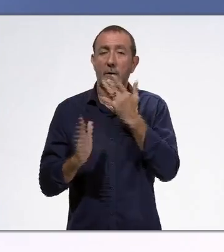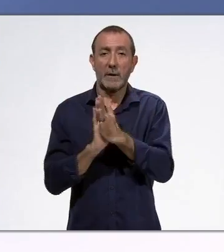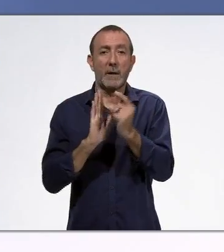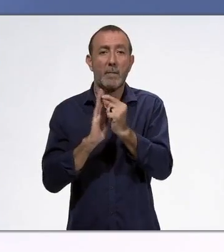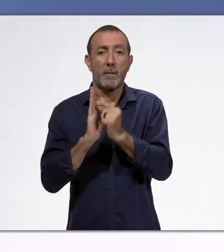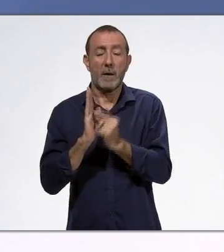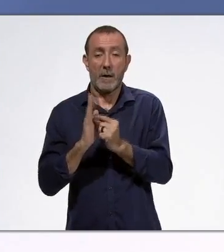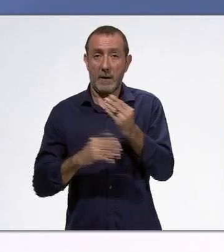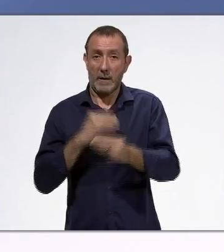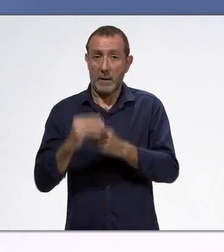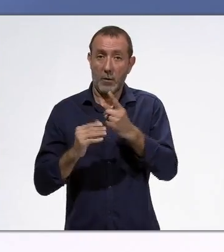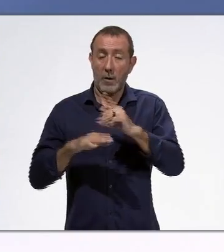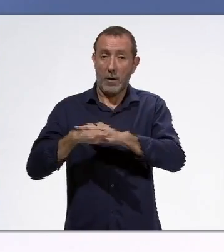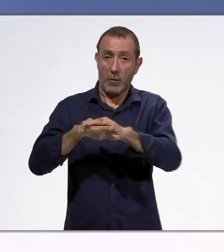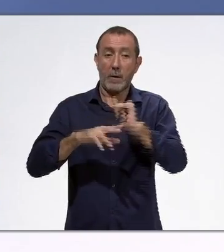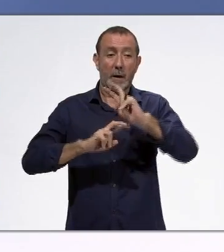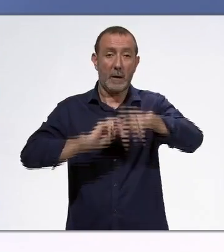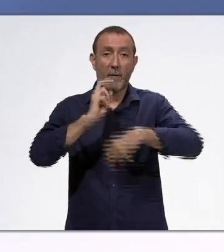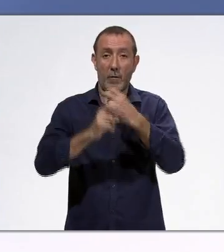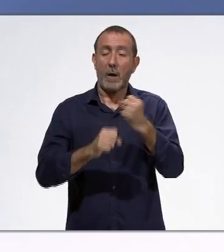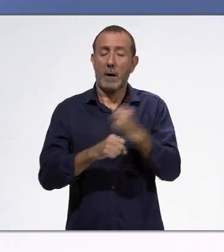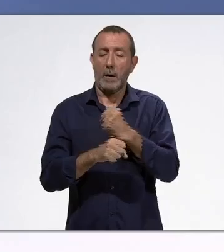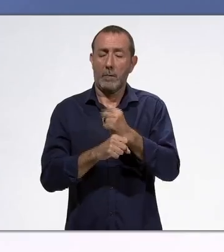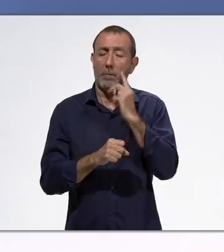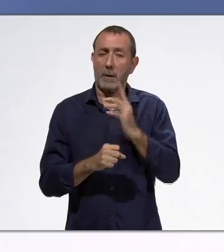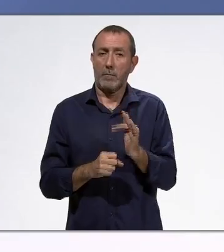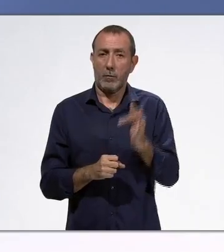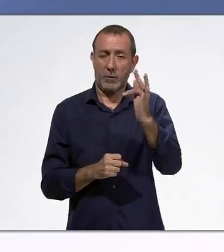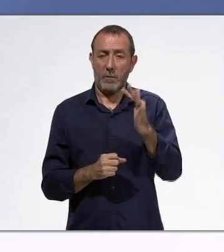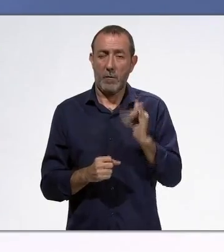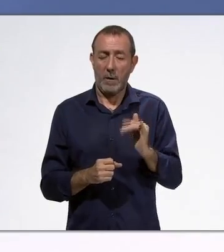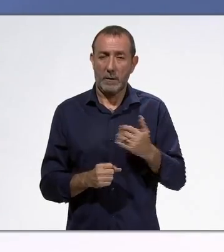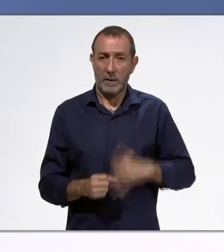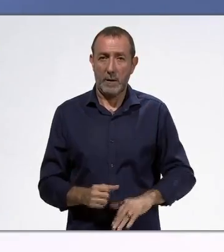las medidas El Ejecutivo y la reforma laboral está dando frutos